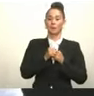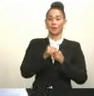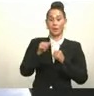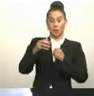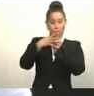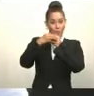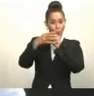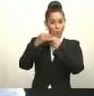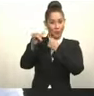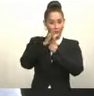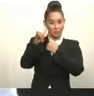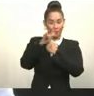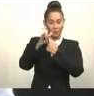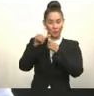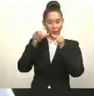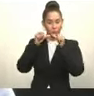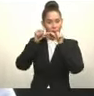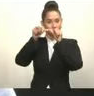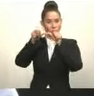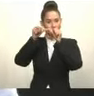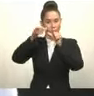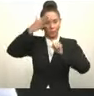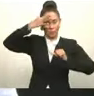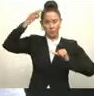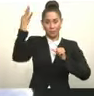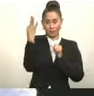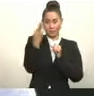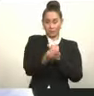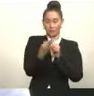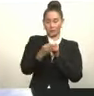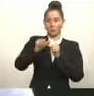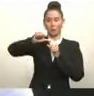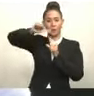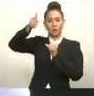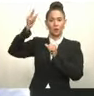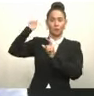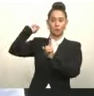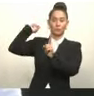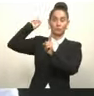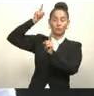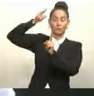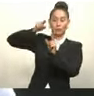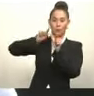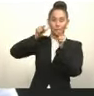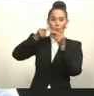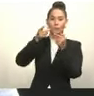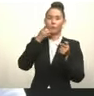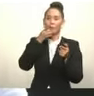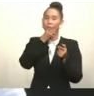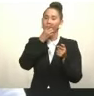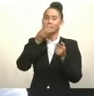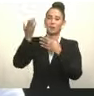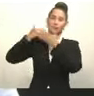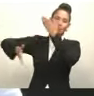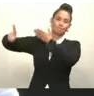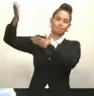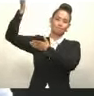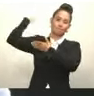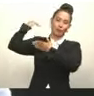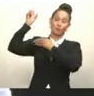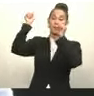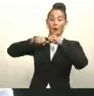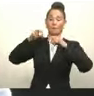haremos con la misma persistencia con que sucesivas generaciones de dominicanos y dominicanas han construido